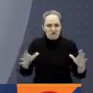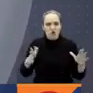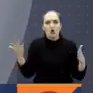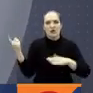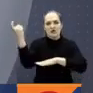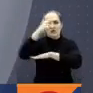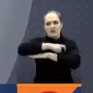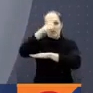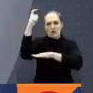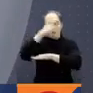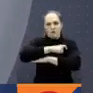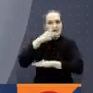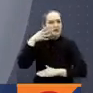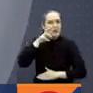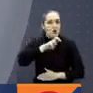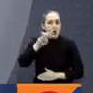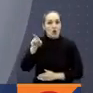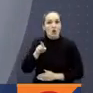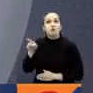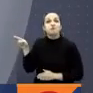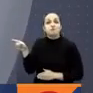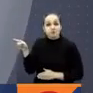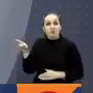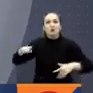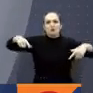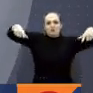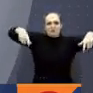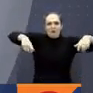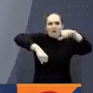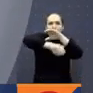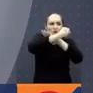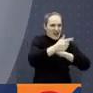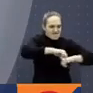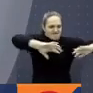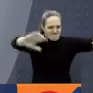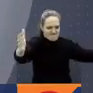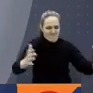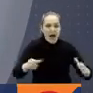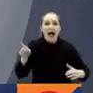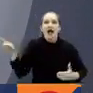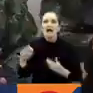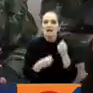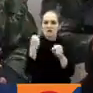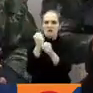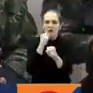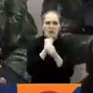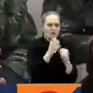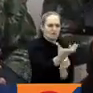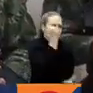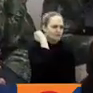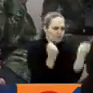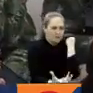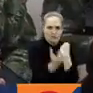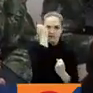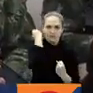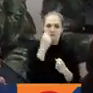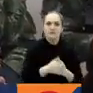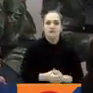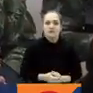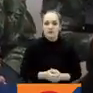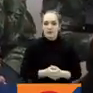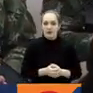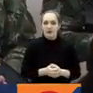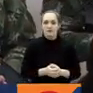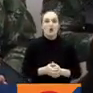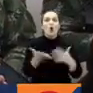Santander, en la cancha de la vereda Chiquinquirá. Los uniformados realizaban actividades de erradicación. Los soldados inicialmente le hicieron